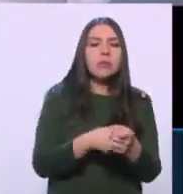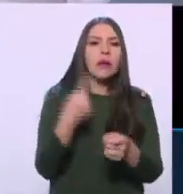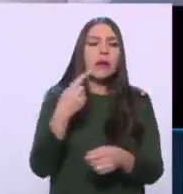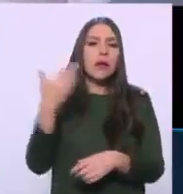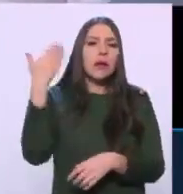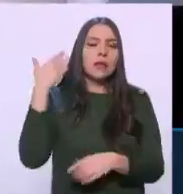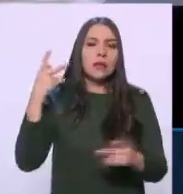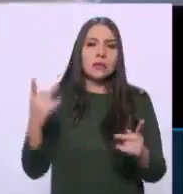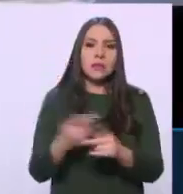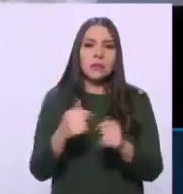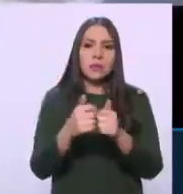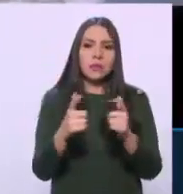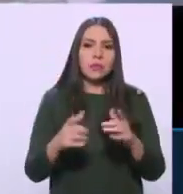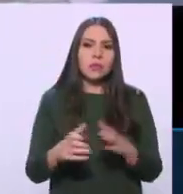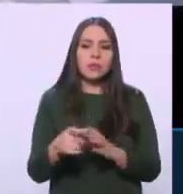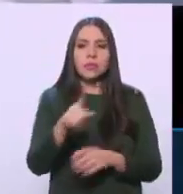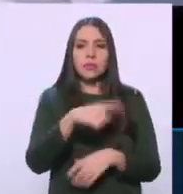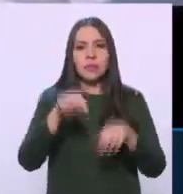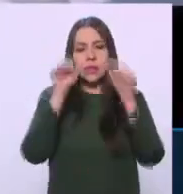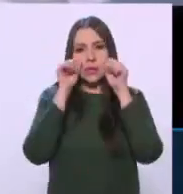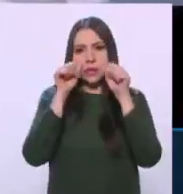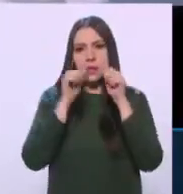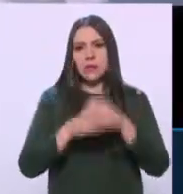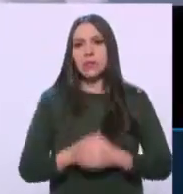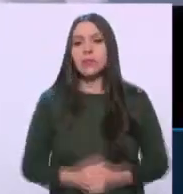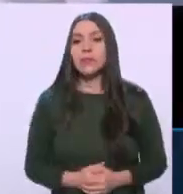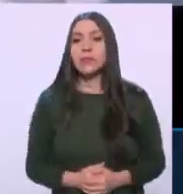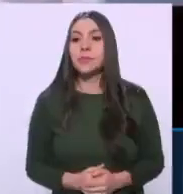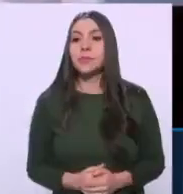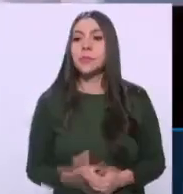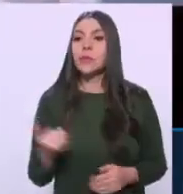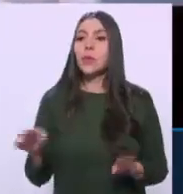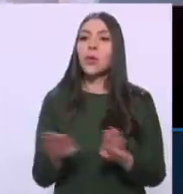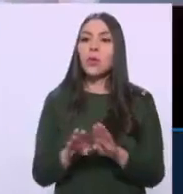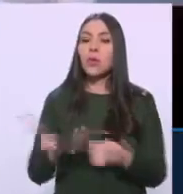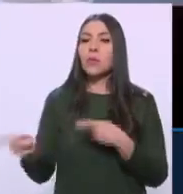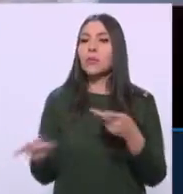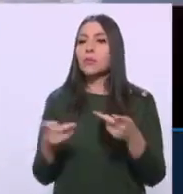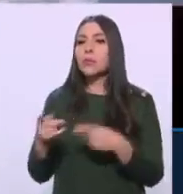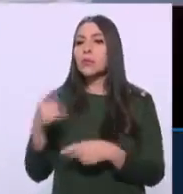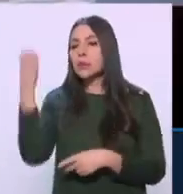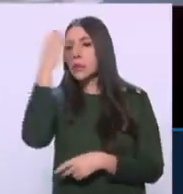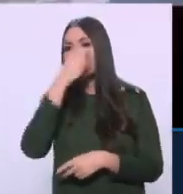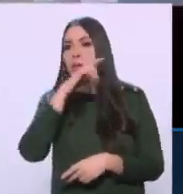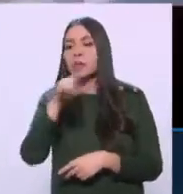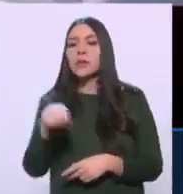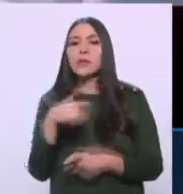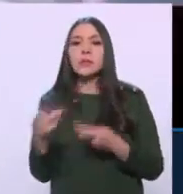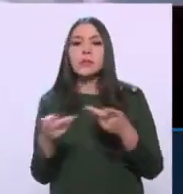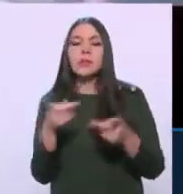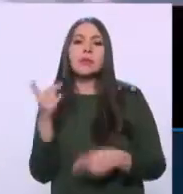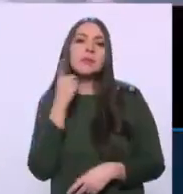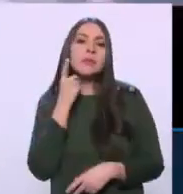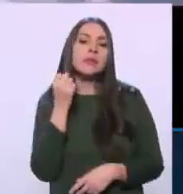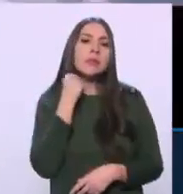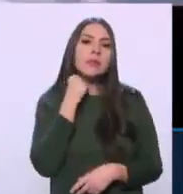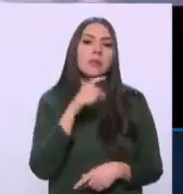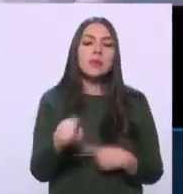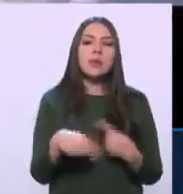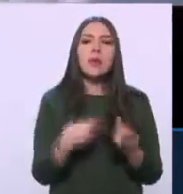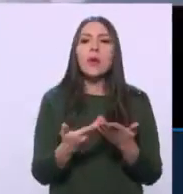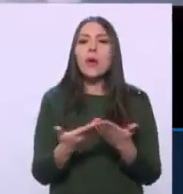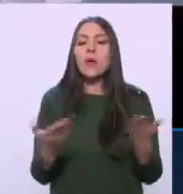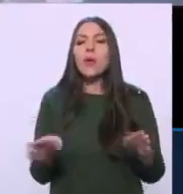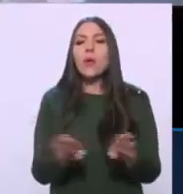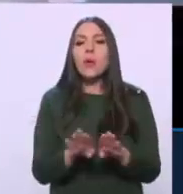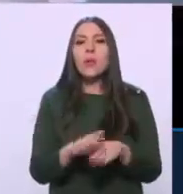los fideicomisos. Estaremos muy pendientes. En las que se dé a nivel legislativo, ¿no? De claro. cuál va a ser, digamos, la nueva